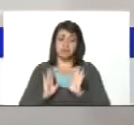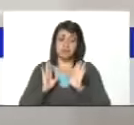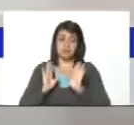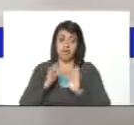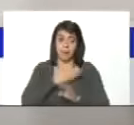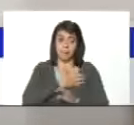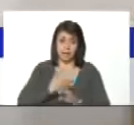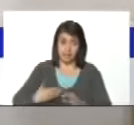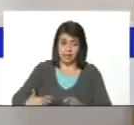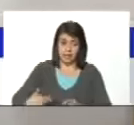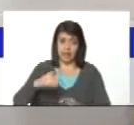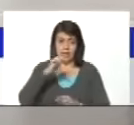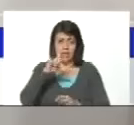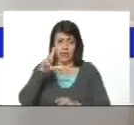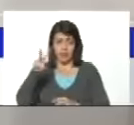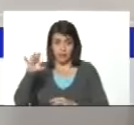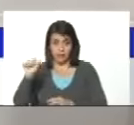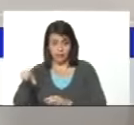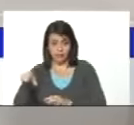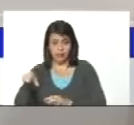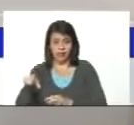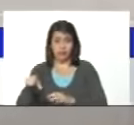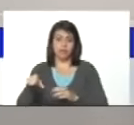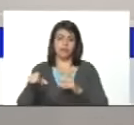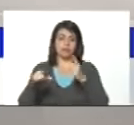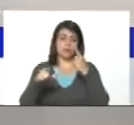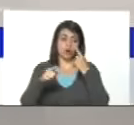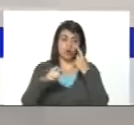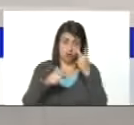al presidente amoroso, y